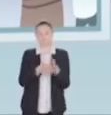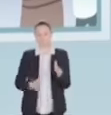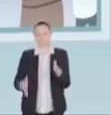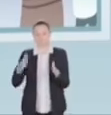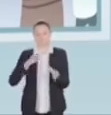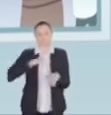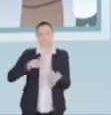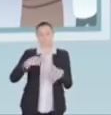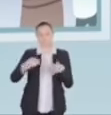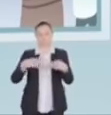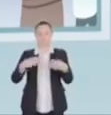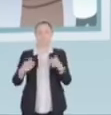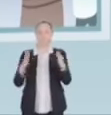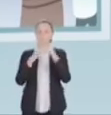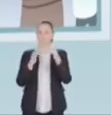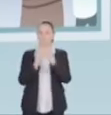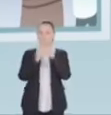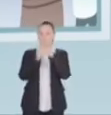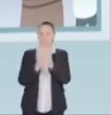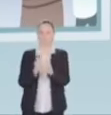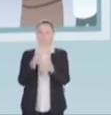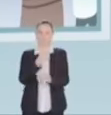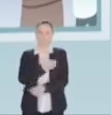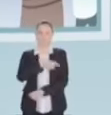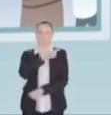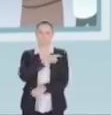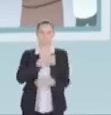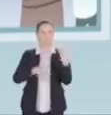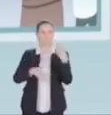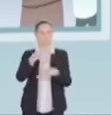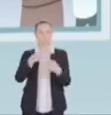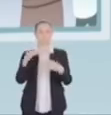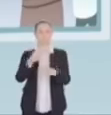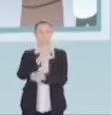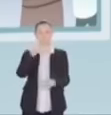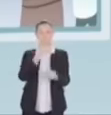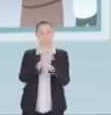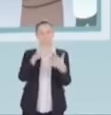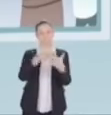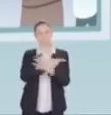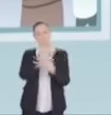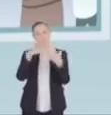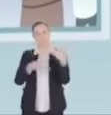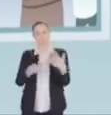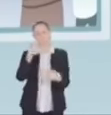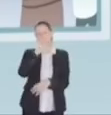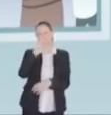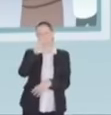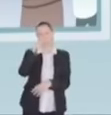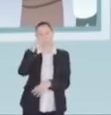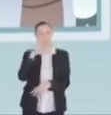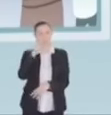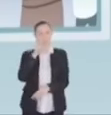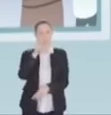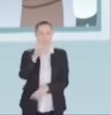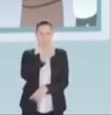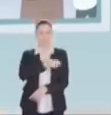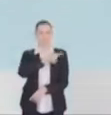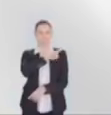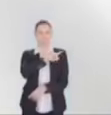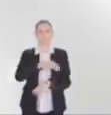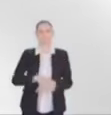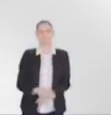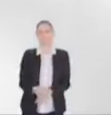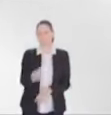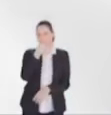Son tiempos de contingencia. Hay que quedarse en casa para proteger tu salud y la de todos. Sigue estos sencillos consejos para mantenerte